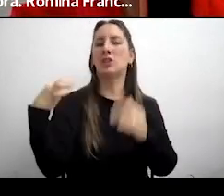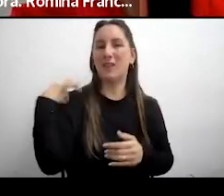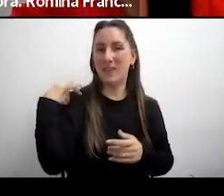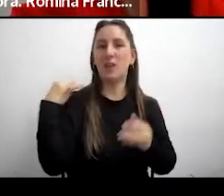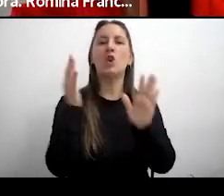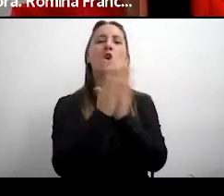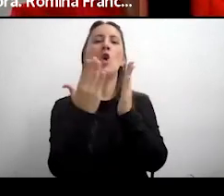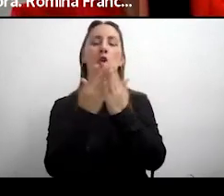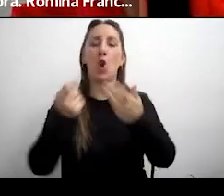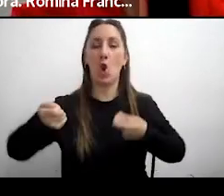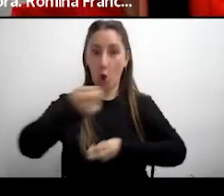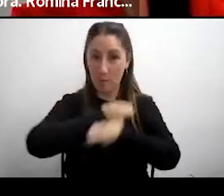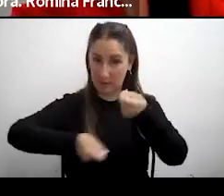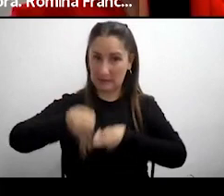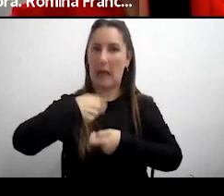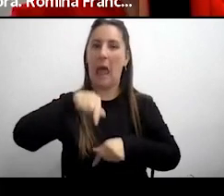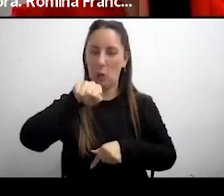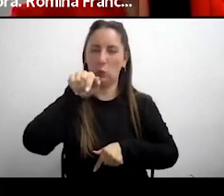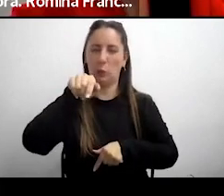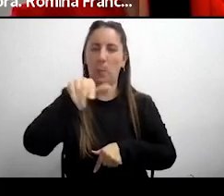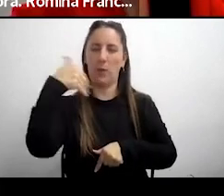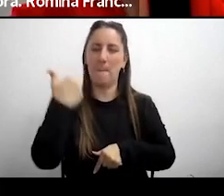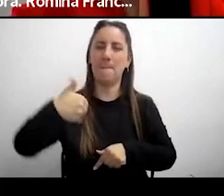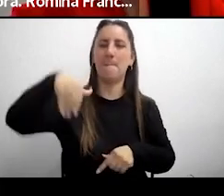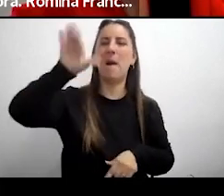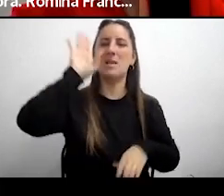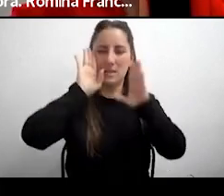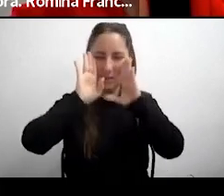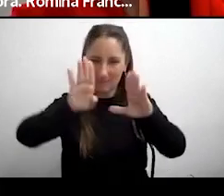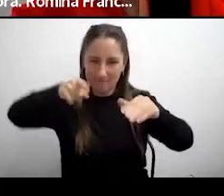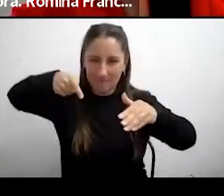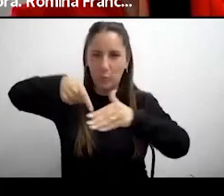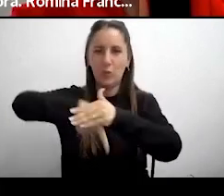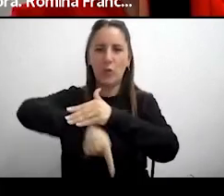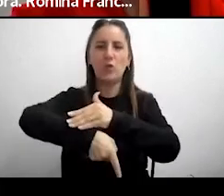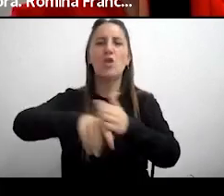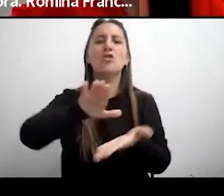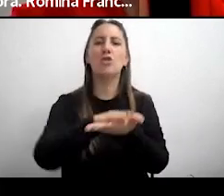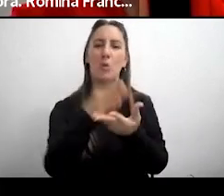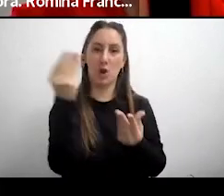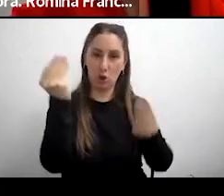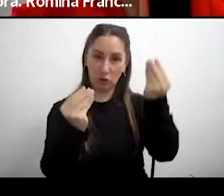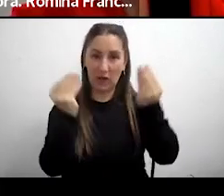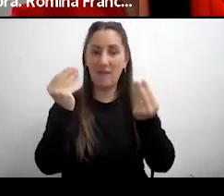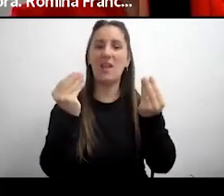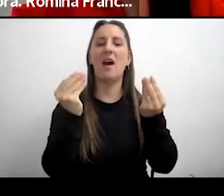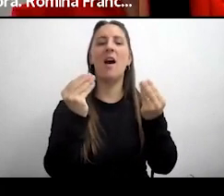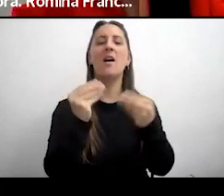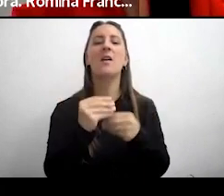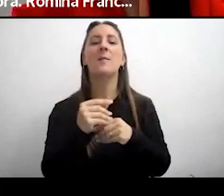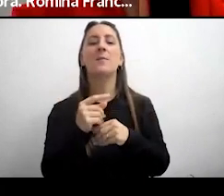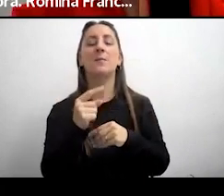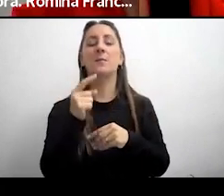que ahí después los invito a profundizar el tema de de la contabilidad y los estados contables en el Código Civil